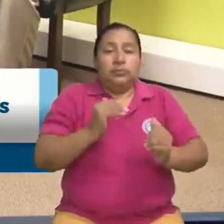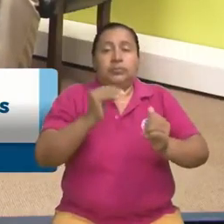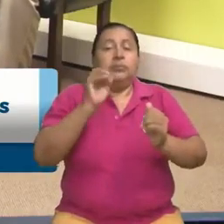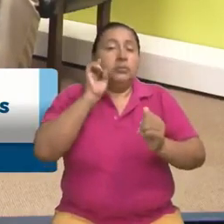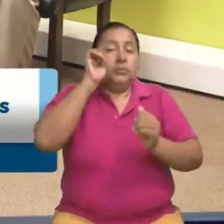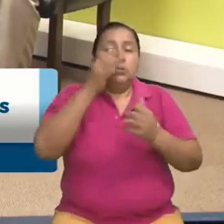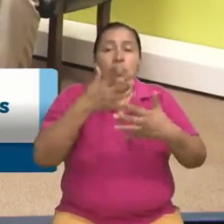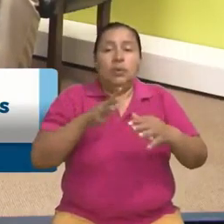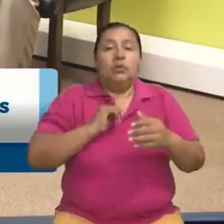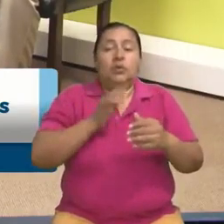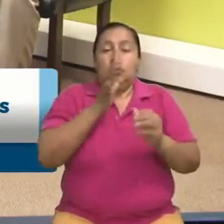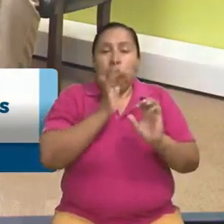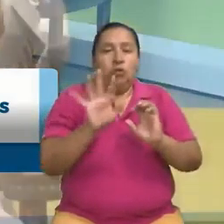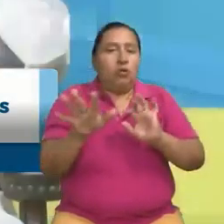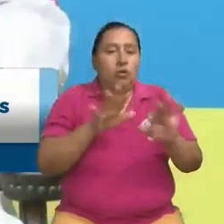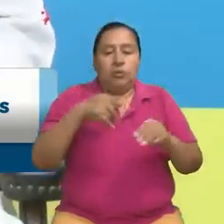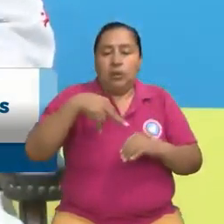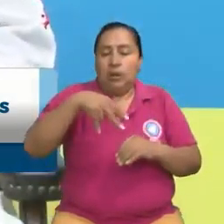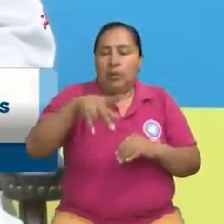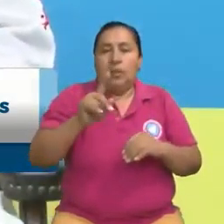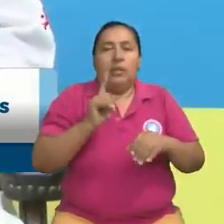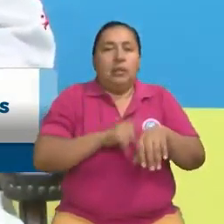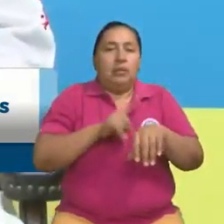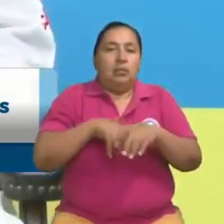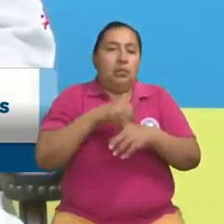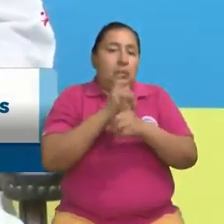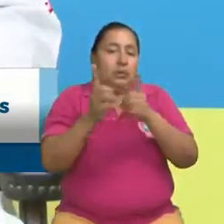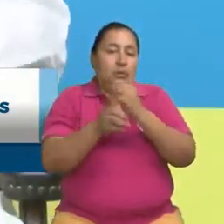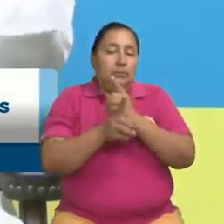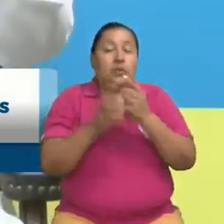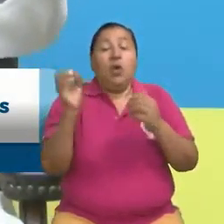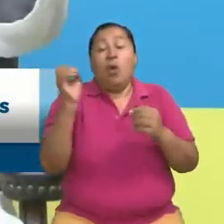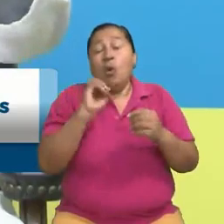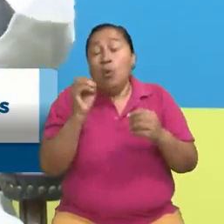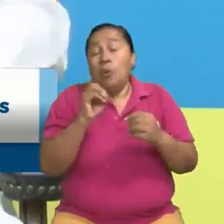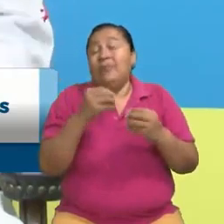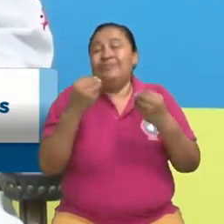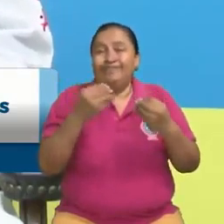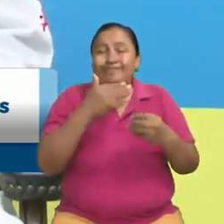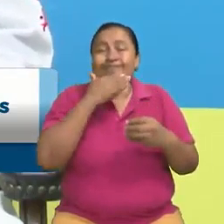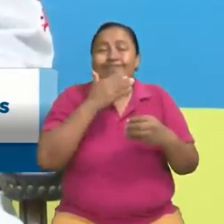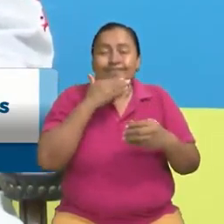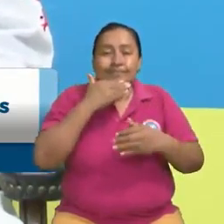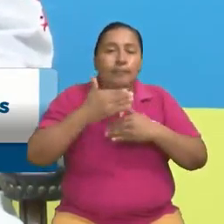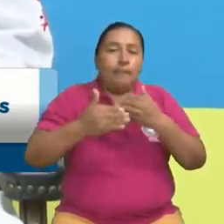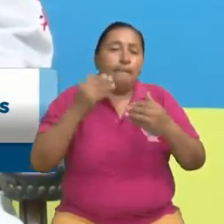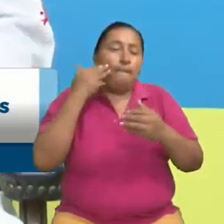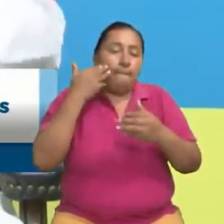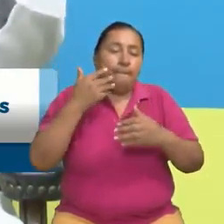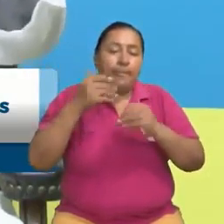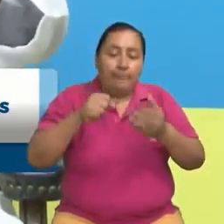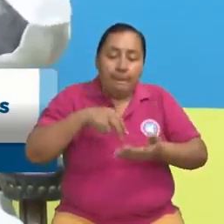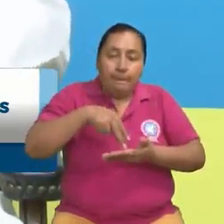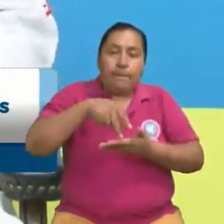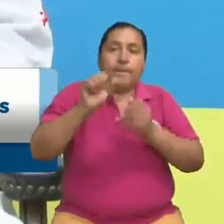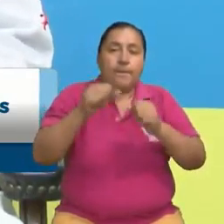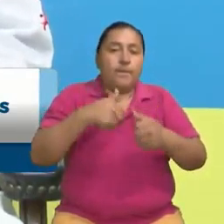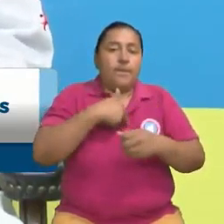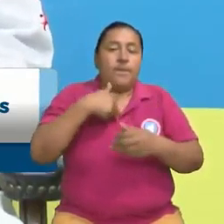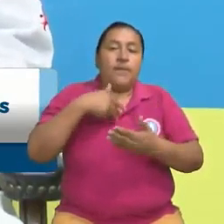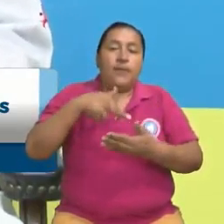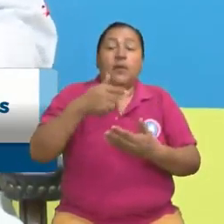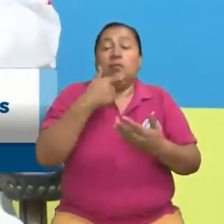normal. Es un niño que no va a caminar en el tiempo que debe o le va a tener mucha dificultad a la mamá para poderlo poner a caminar